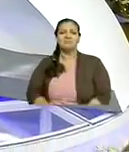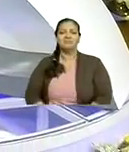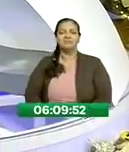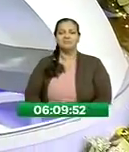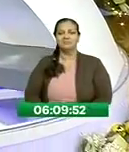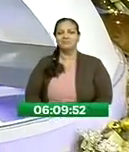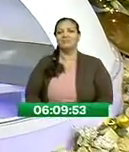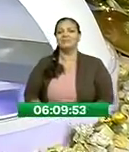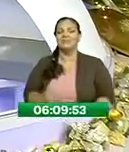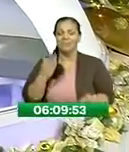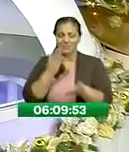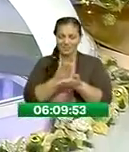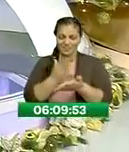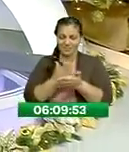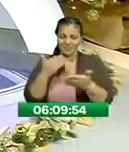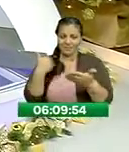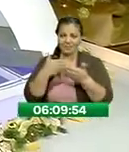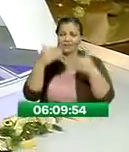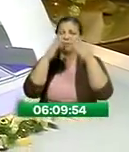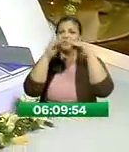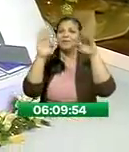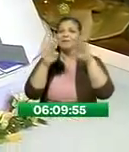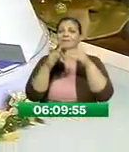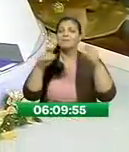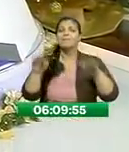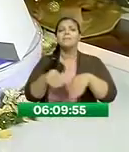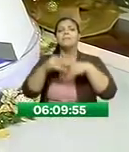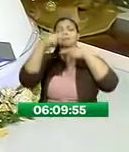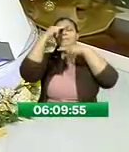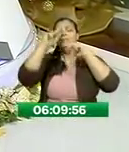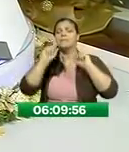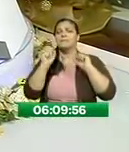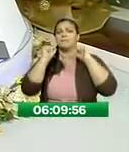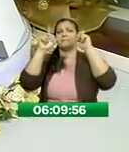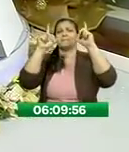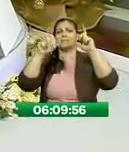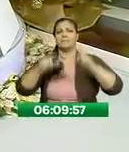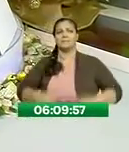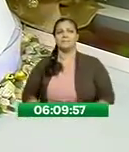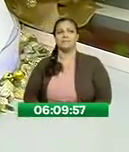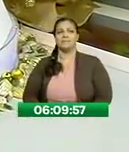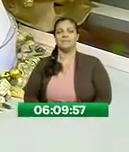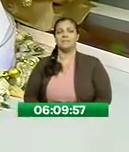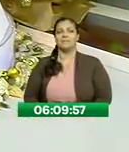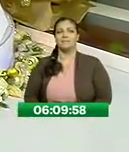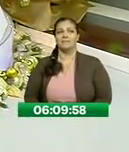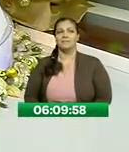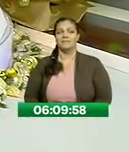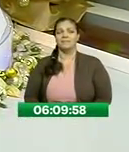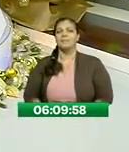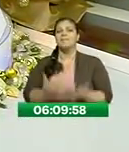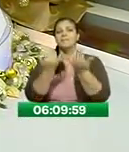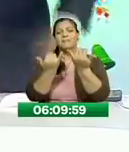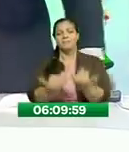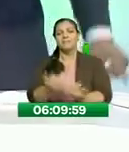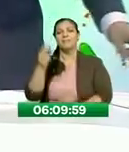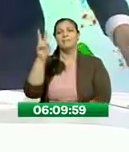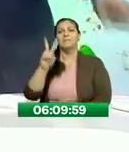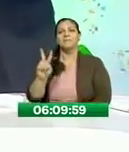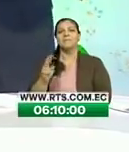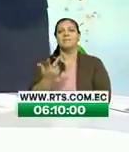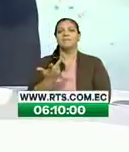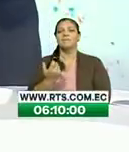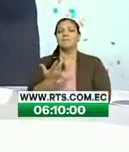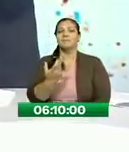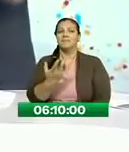Navidad, señoras y señores. Estamos aquí con el despertar de la noticia. Oye, para todos ustedes en este día viernes 3. Un